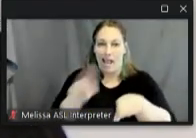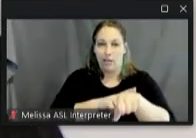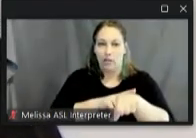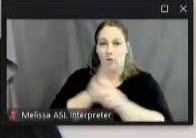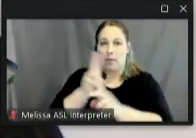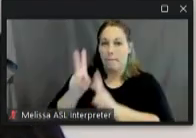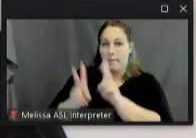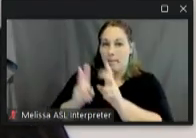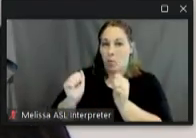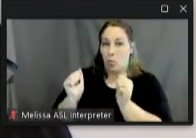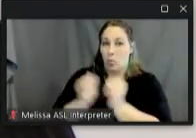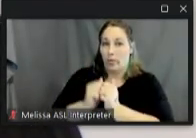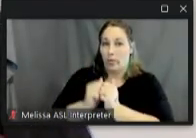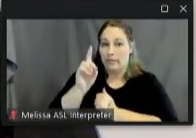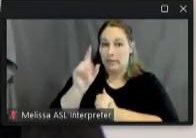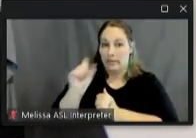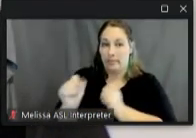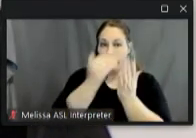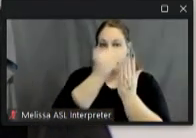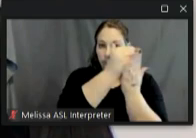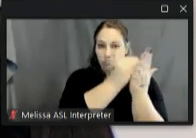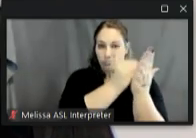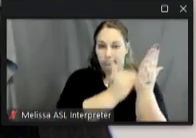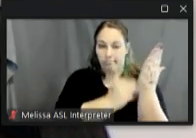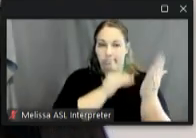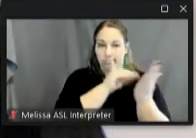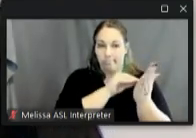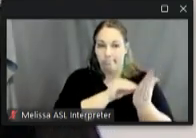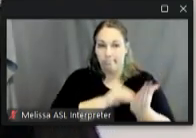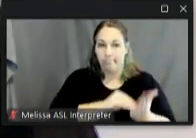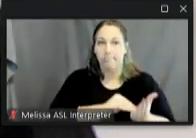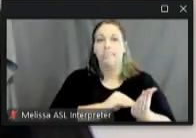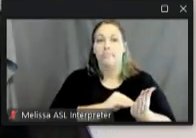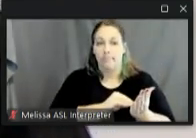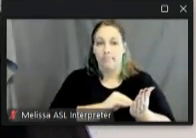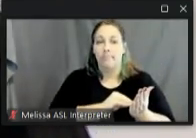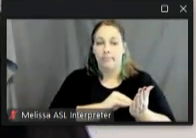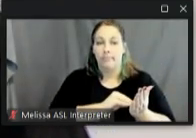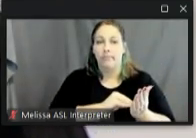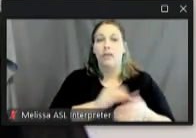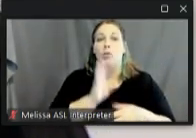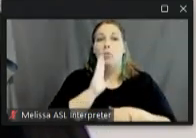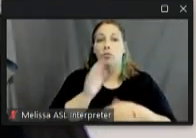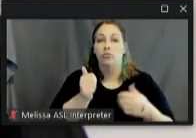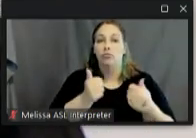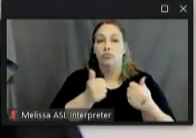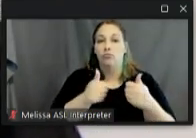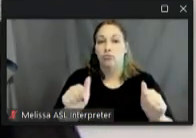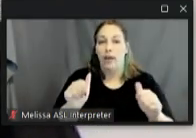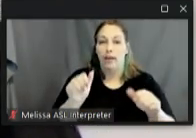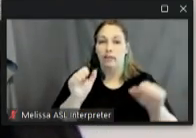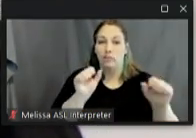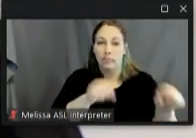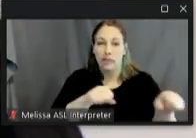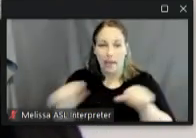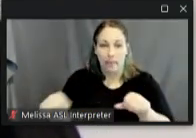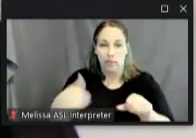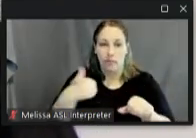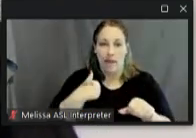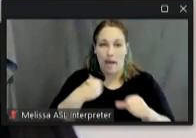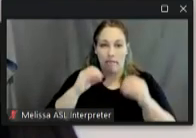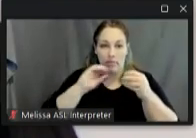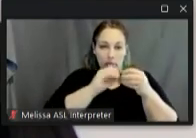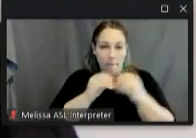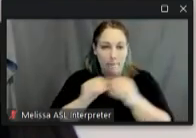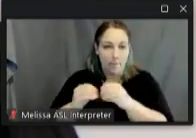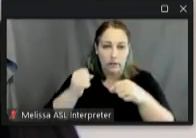Desarrollo para las Personas con Discapacidad, que trabajará por tener estadísticas que permitan una mejor atención y gestión del desarrollo de los